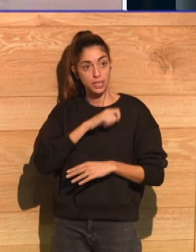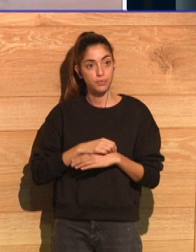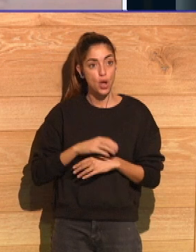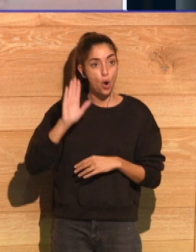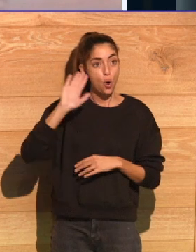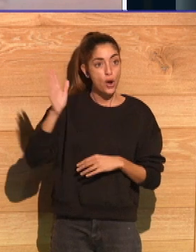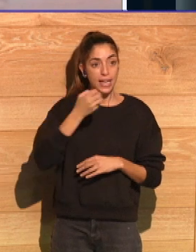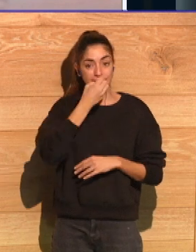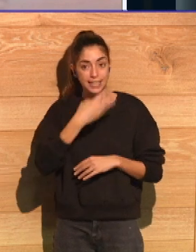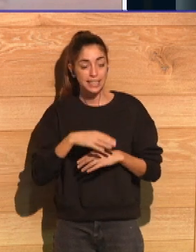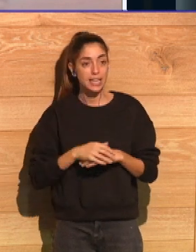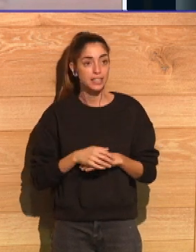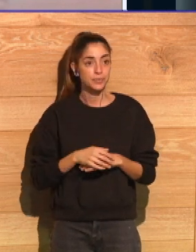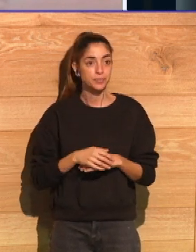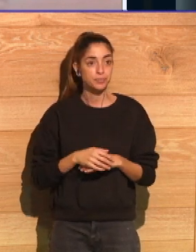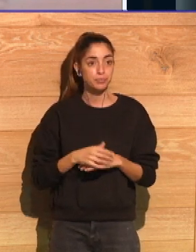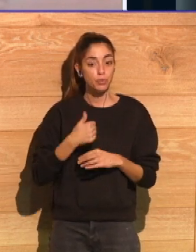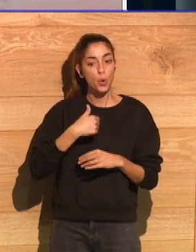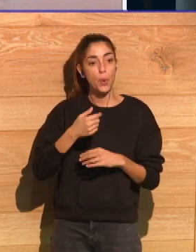Hola, ¿cómo estáis?